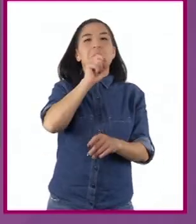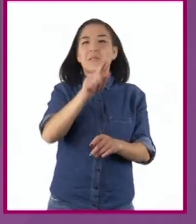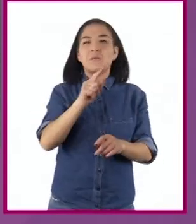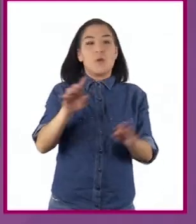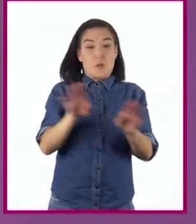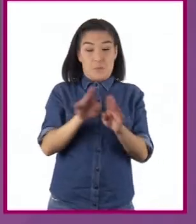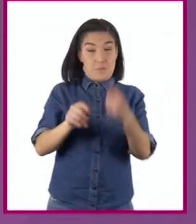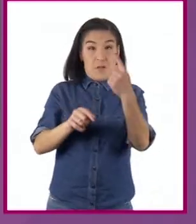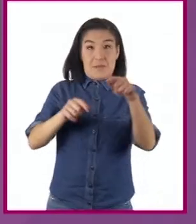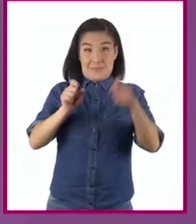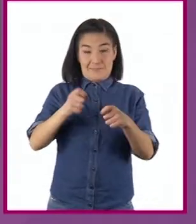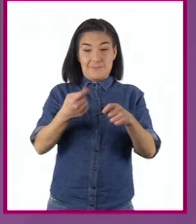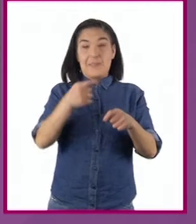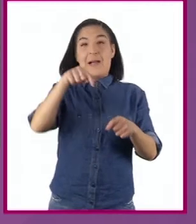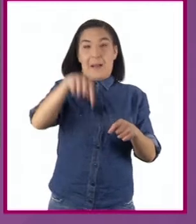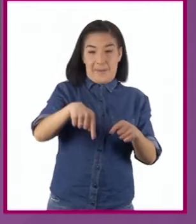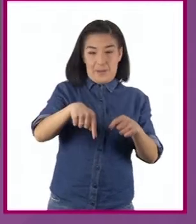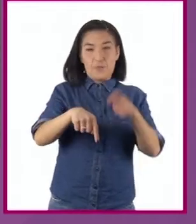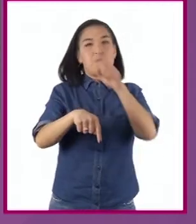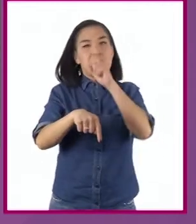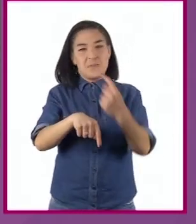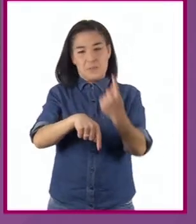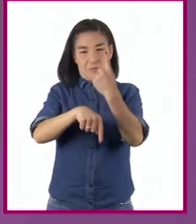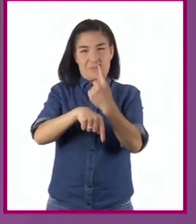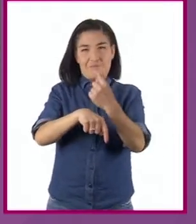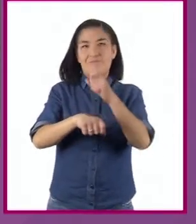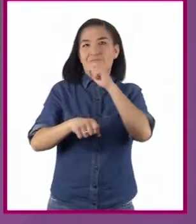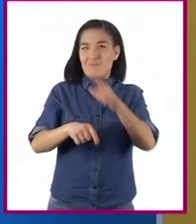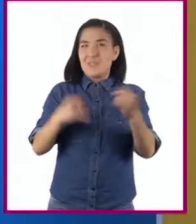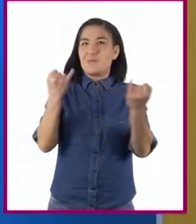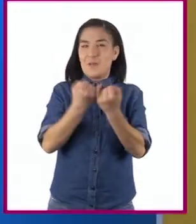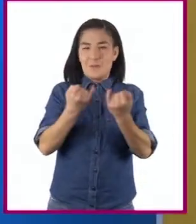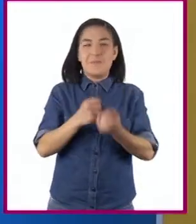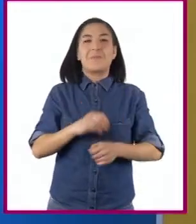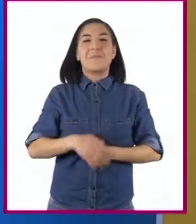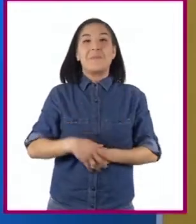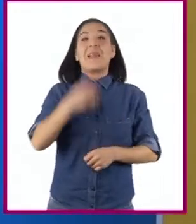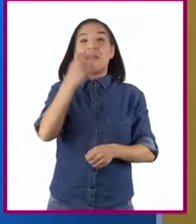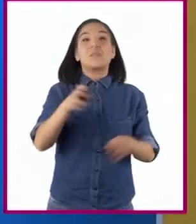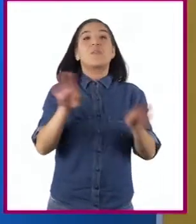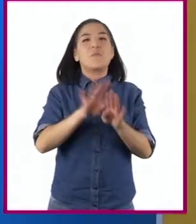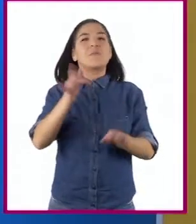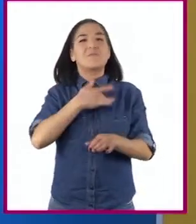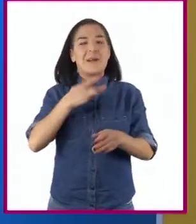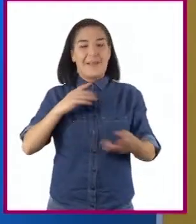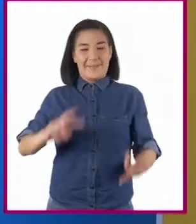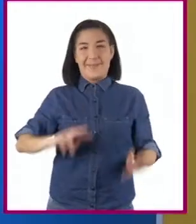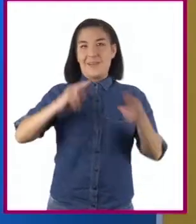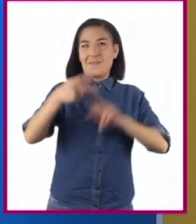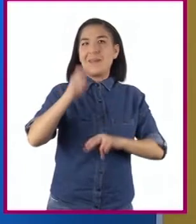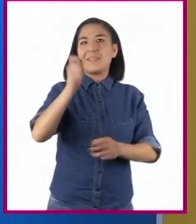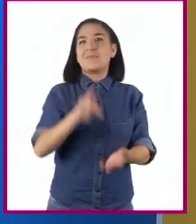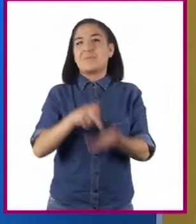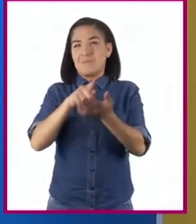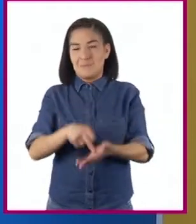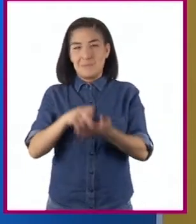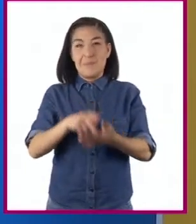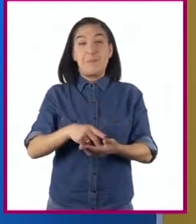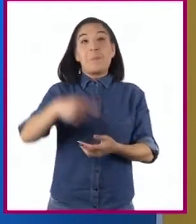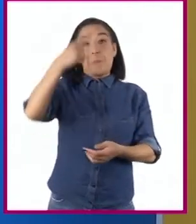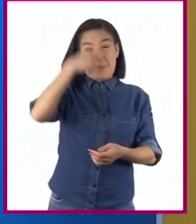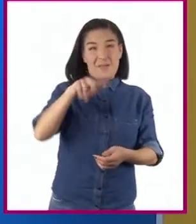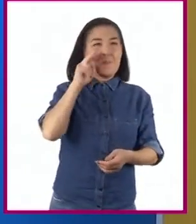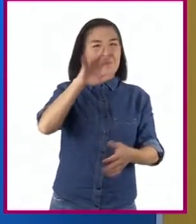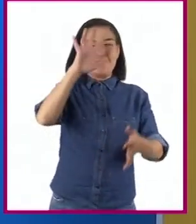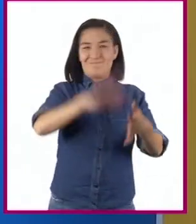dirección de la cuerda que sostiene al yo-yo y apunta hacia arriba, justo en el sentido opuesto al vector del peso. Para que nuestro